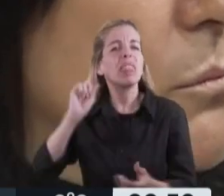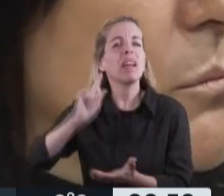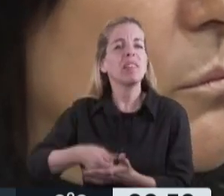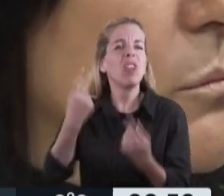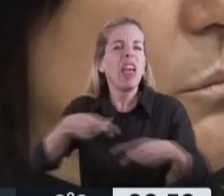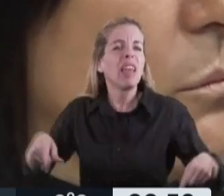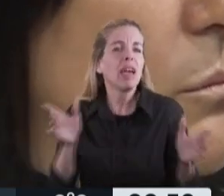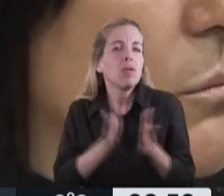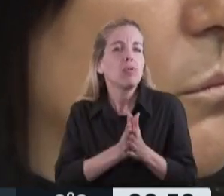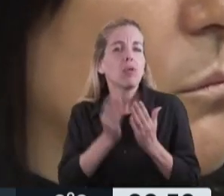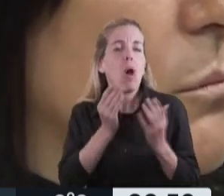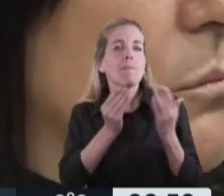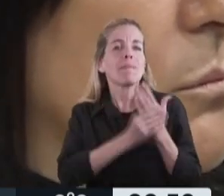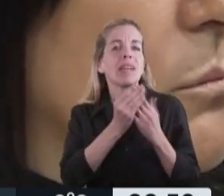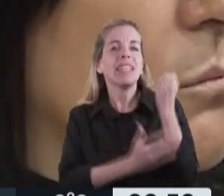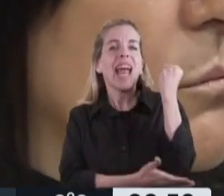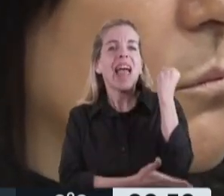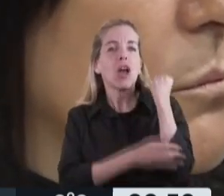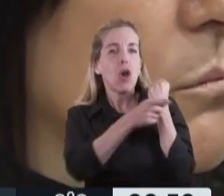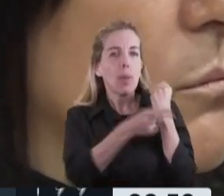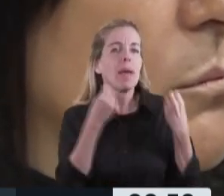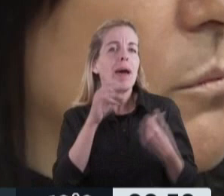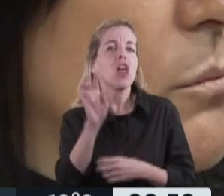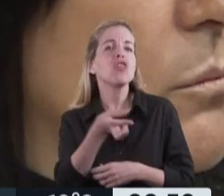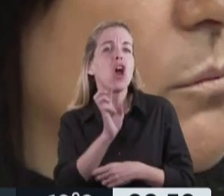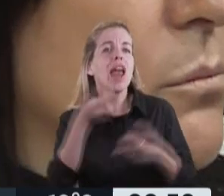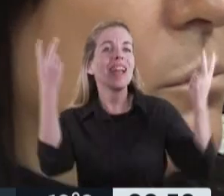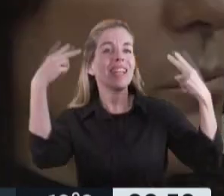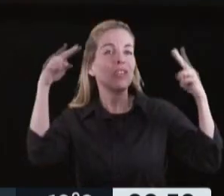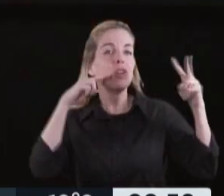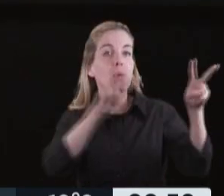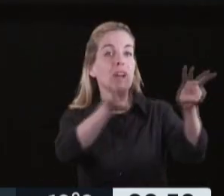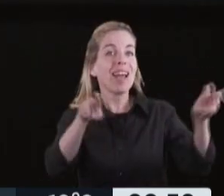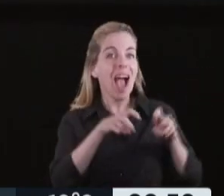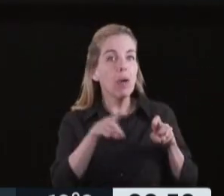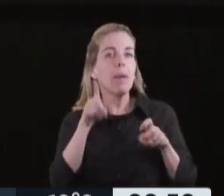batakis para que los dólares del turismo ingresen al mercado formal gracias